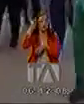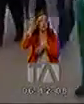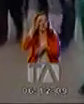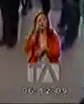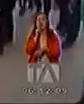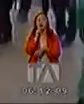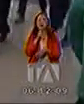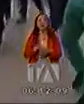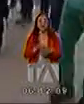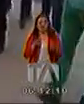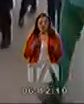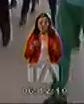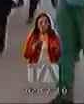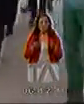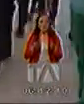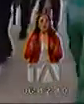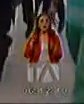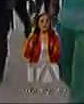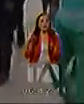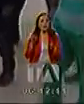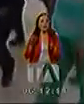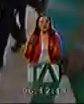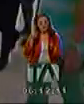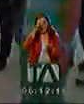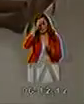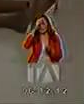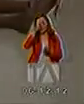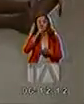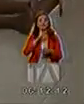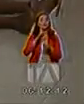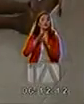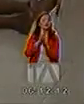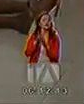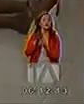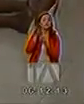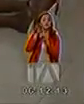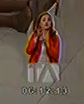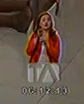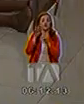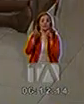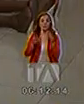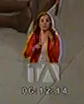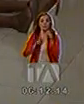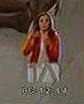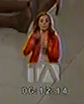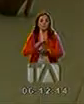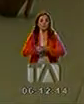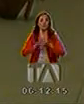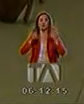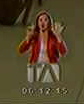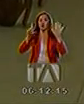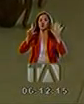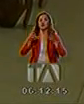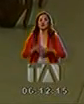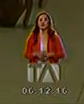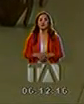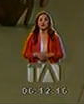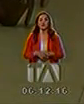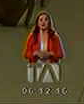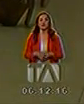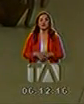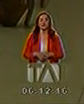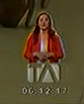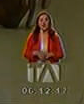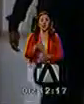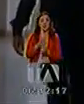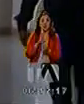Mediante varios operativos ejecutados por los oficiales de la INACET, hasta el momento 7 sujetos han sido detenidos. A ellos se llegó por los